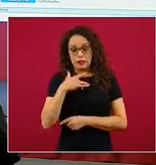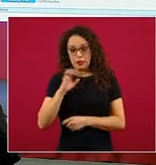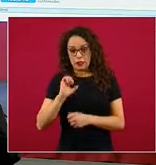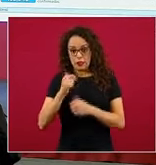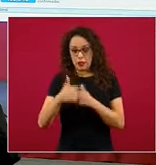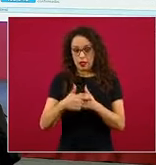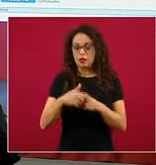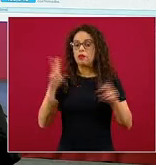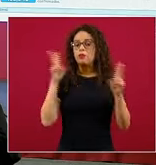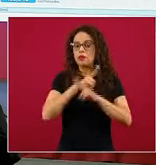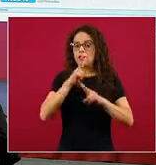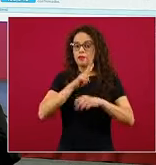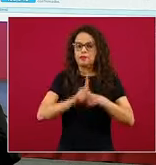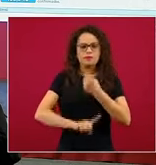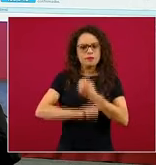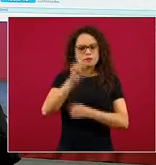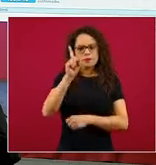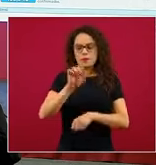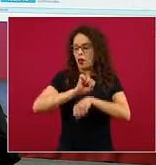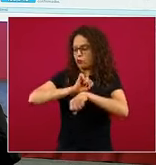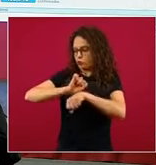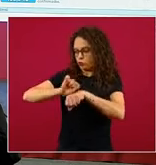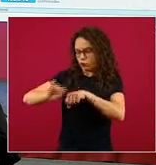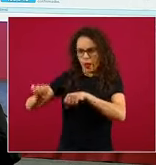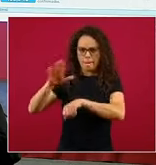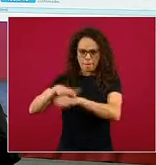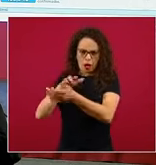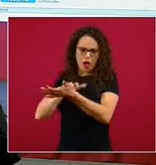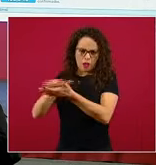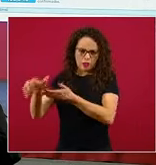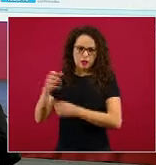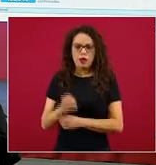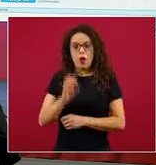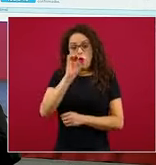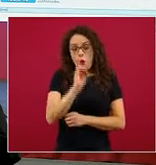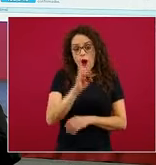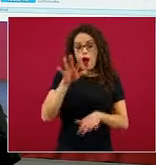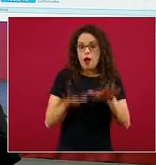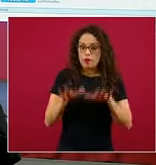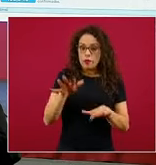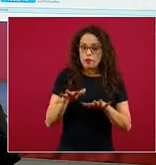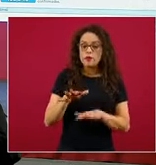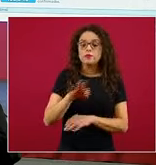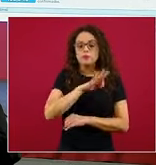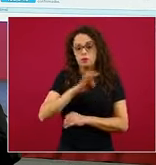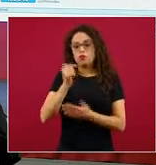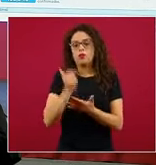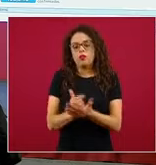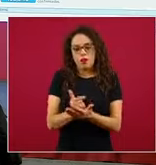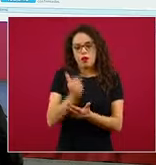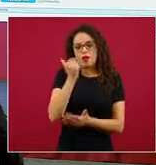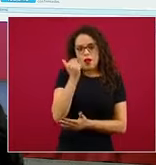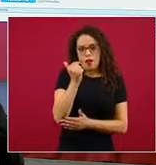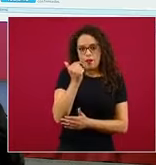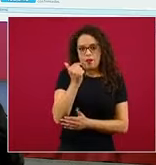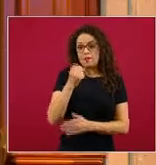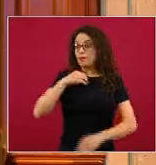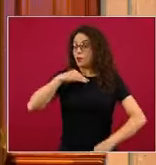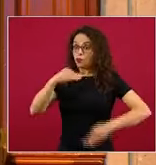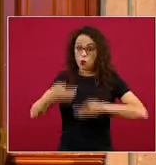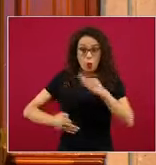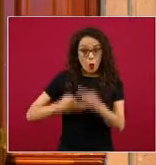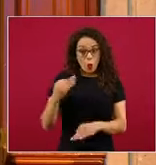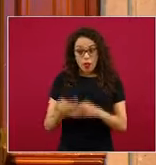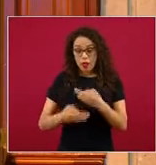síntomas respiratorios que pueden ser leves, la gran mayoría de ellos, o en algunos casos también graves. No todas